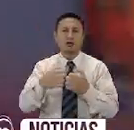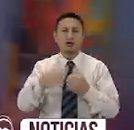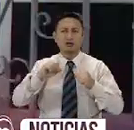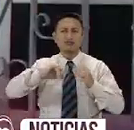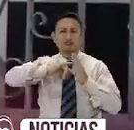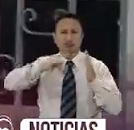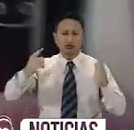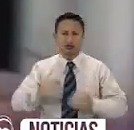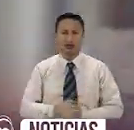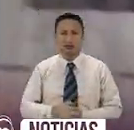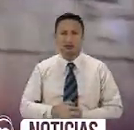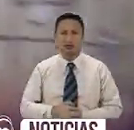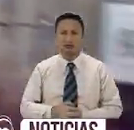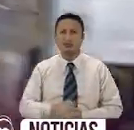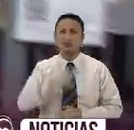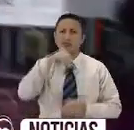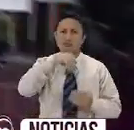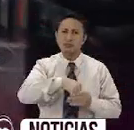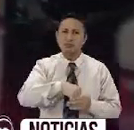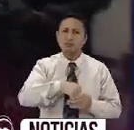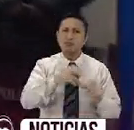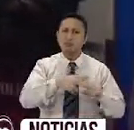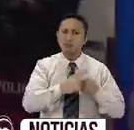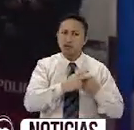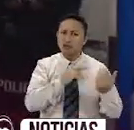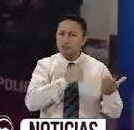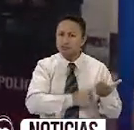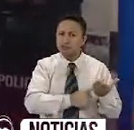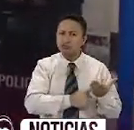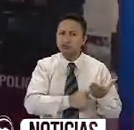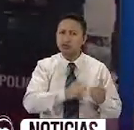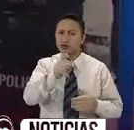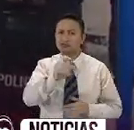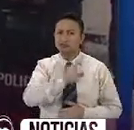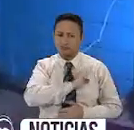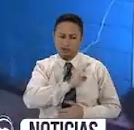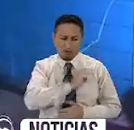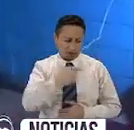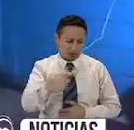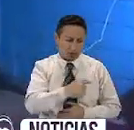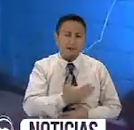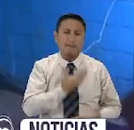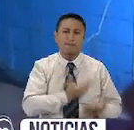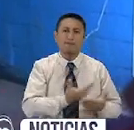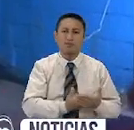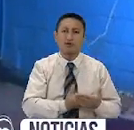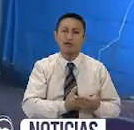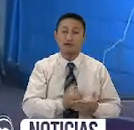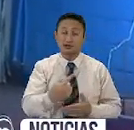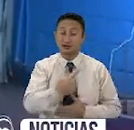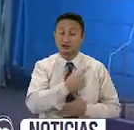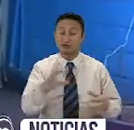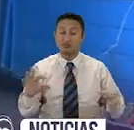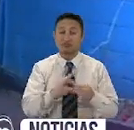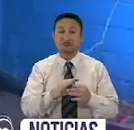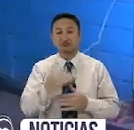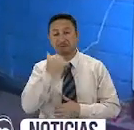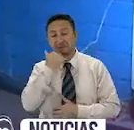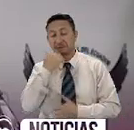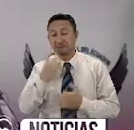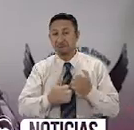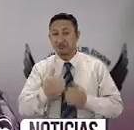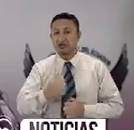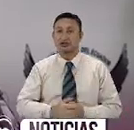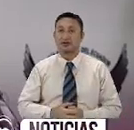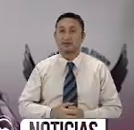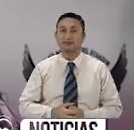tecnología, cuyo contenido será analizado por los peritos para encontrar pruebas vinculantes de algún ilícito.